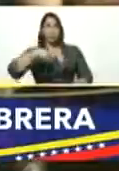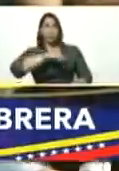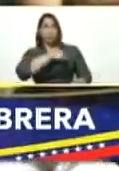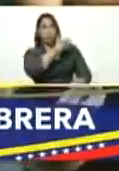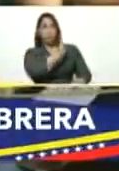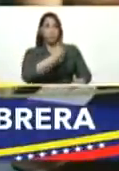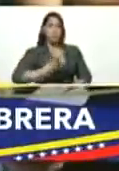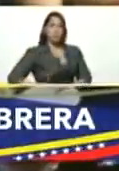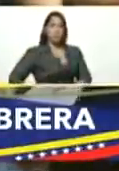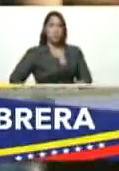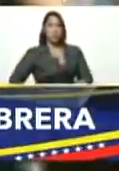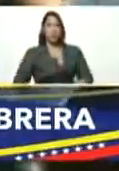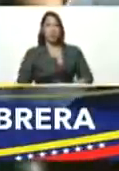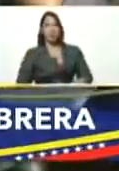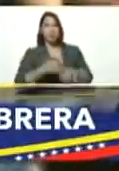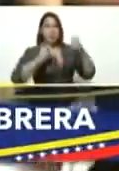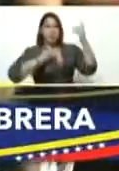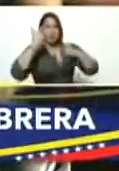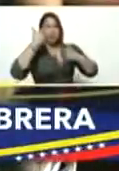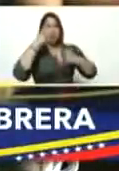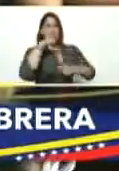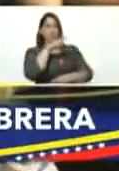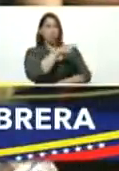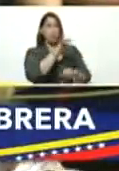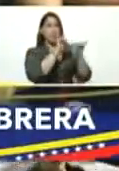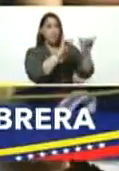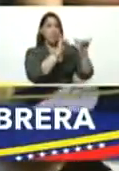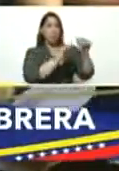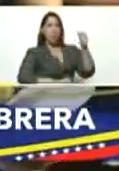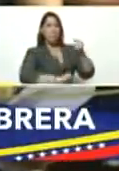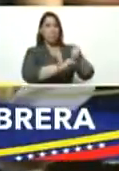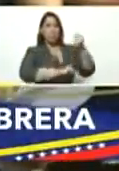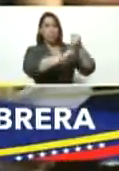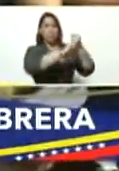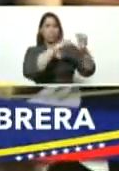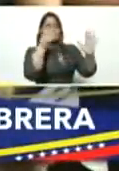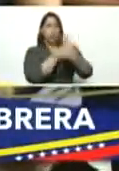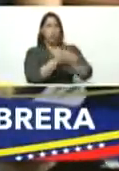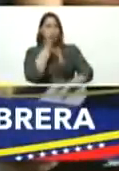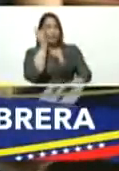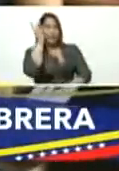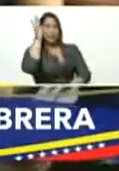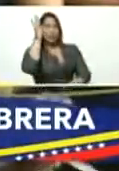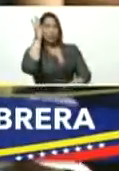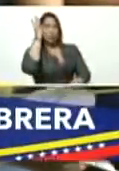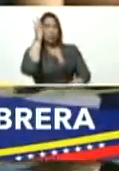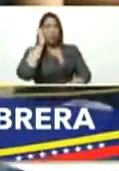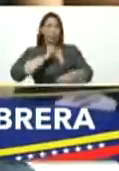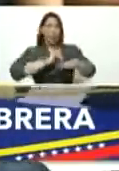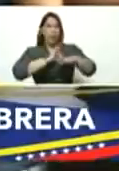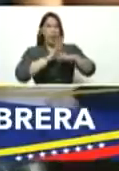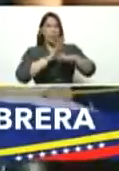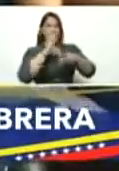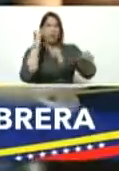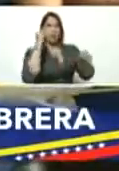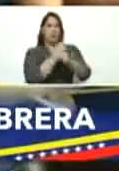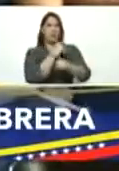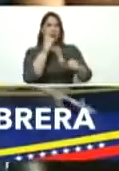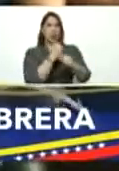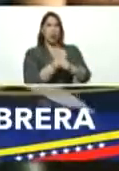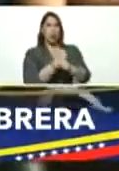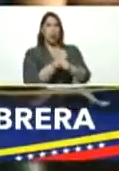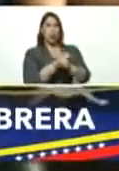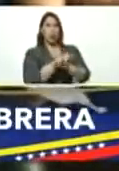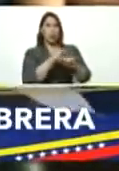presidente chávez que usted impulso que la creación del alba obrero como fue señalado